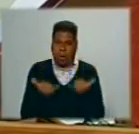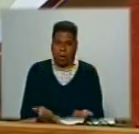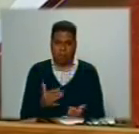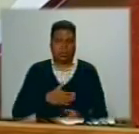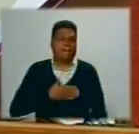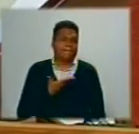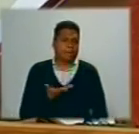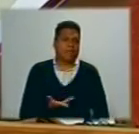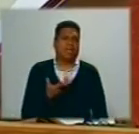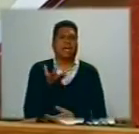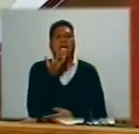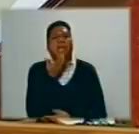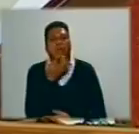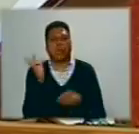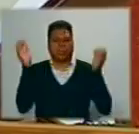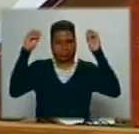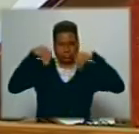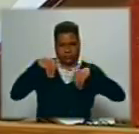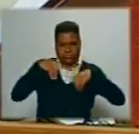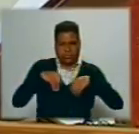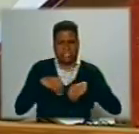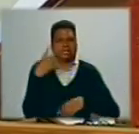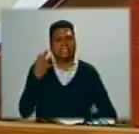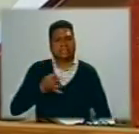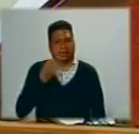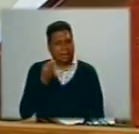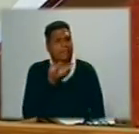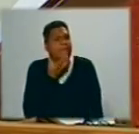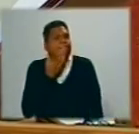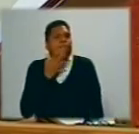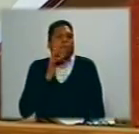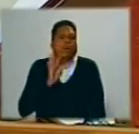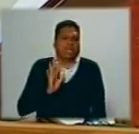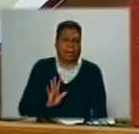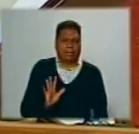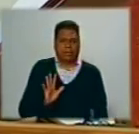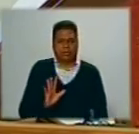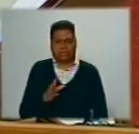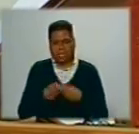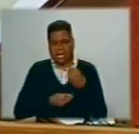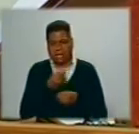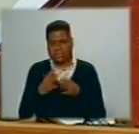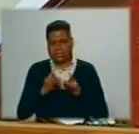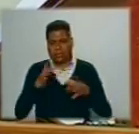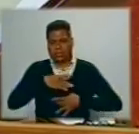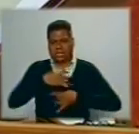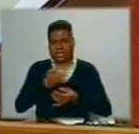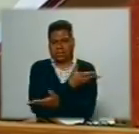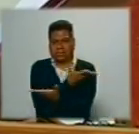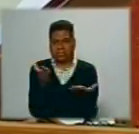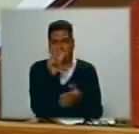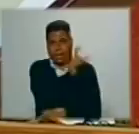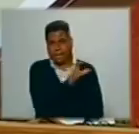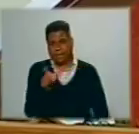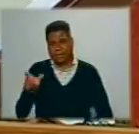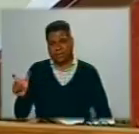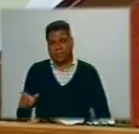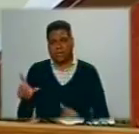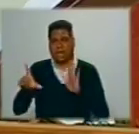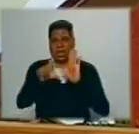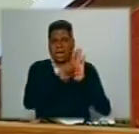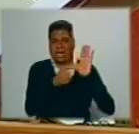a conciliaciones o arreglos amigables siempre y cuando sea conveniente para garantizar el interés colectivo de conformidad con la presente